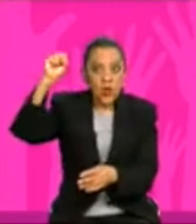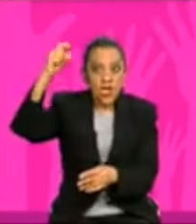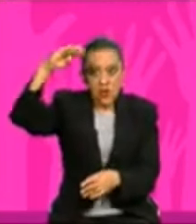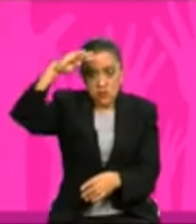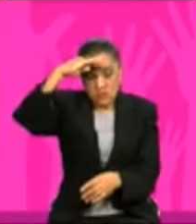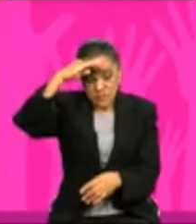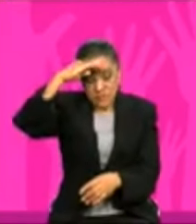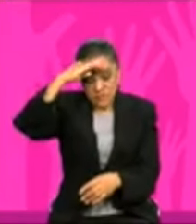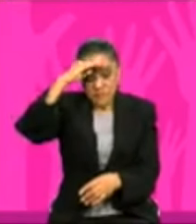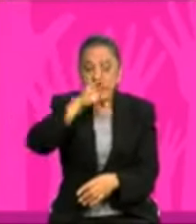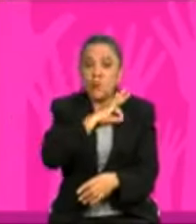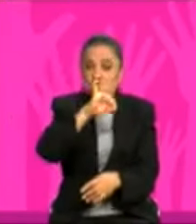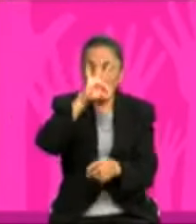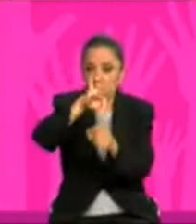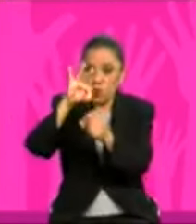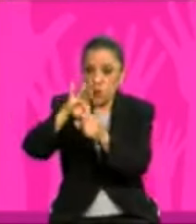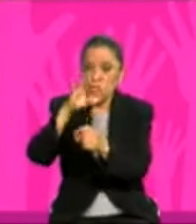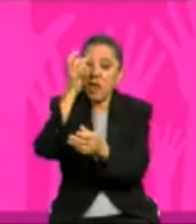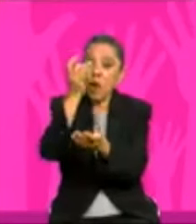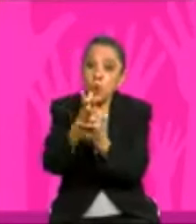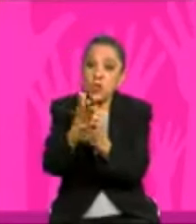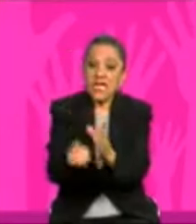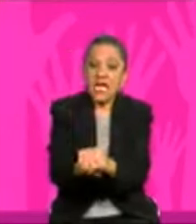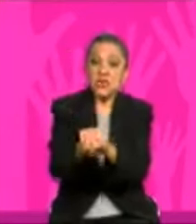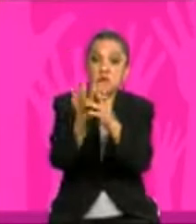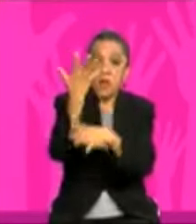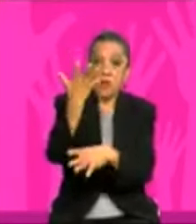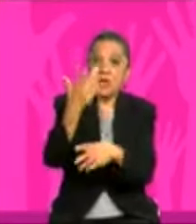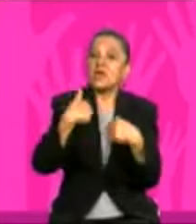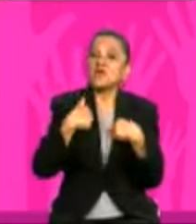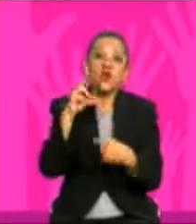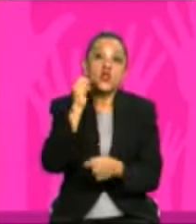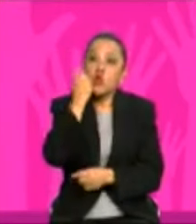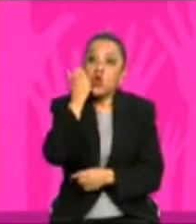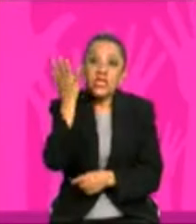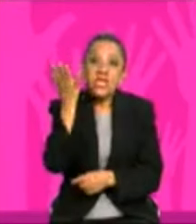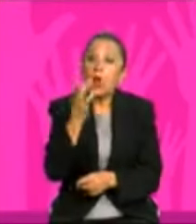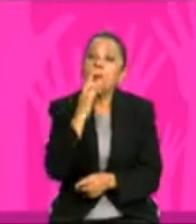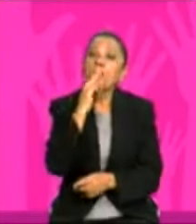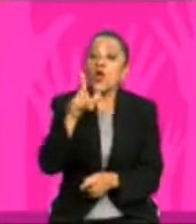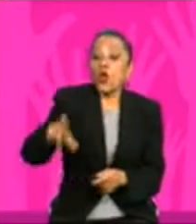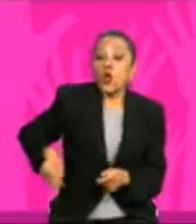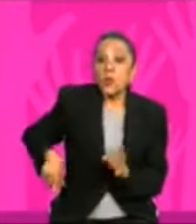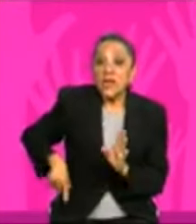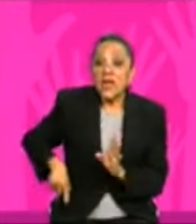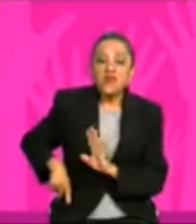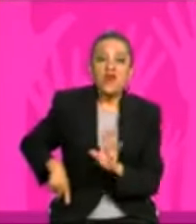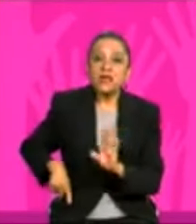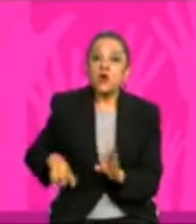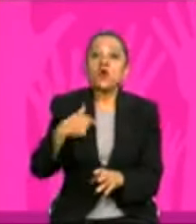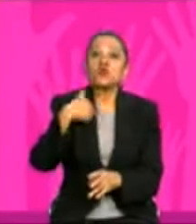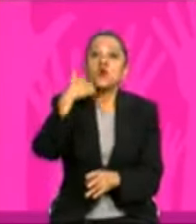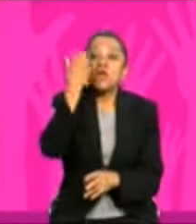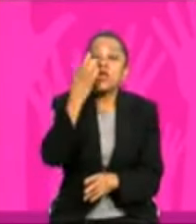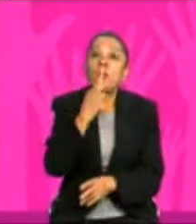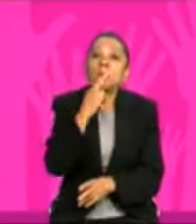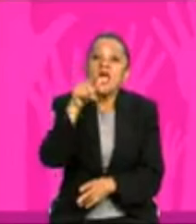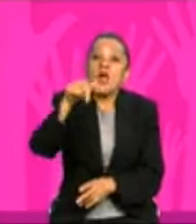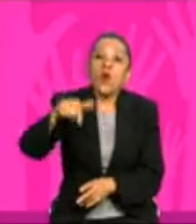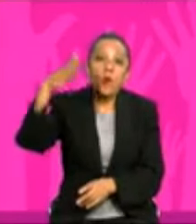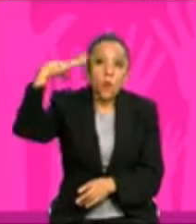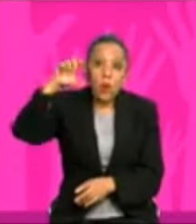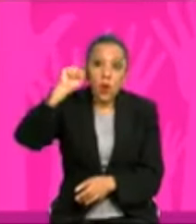Puedes votar por la única nueva. Yo no quiero ser la mejor gobernadora. Yo quiero tener el mejor Morelos.